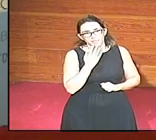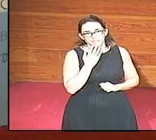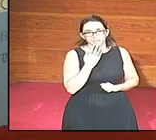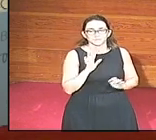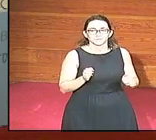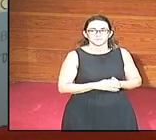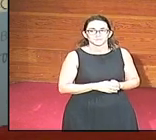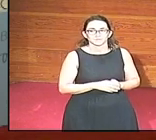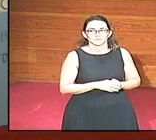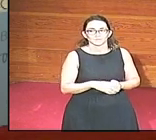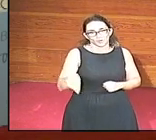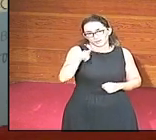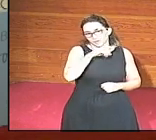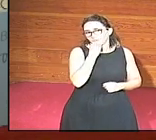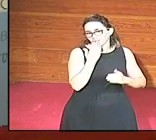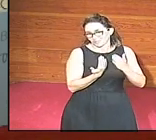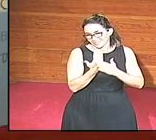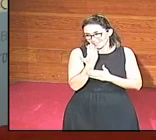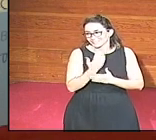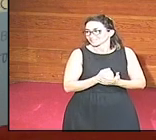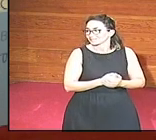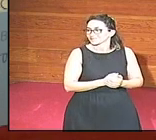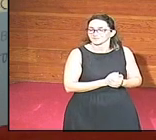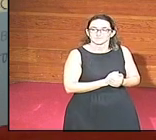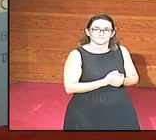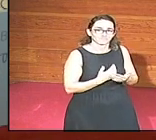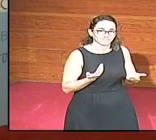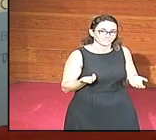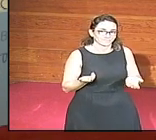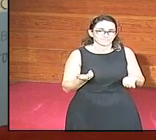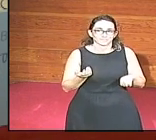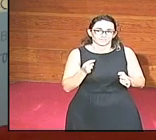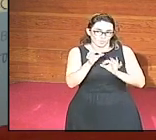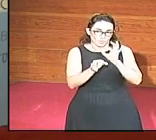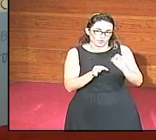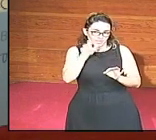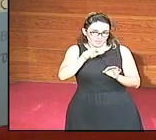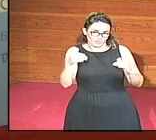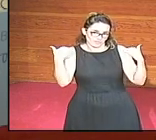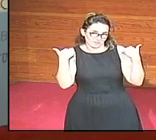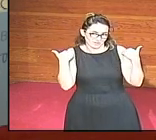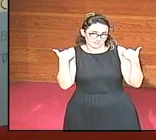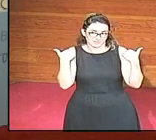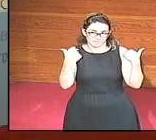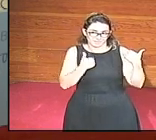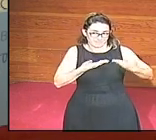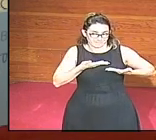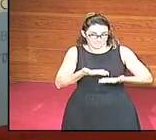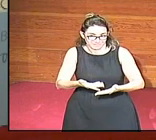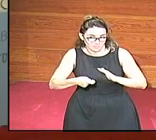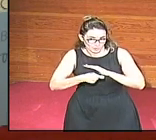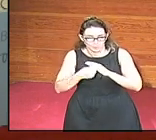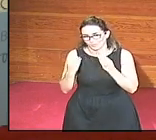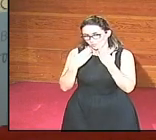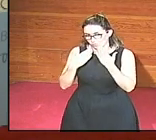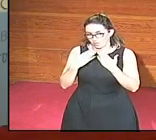Buenos días a todos. Muchas gracias a los organizadores por traerme a Vitoria, que hacía un montón de tiempo que